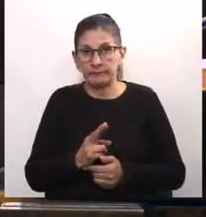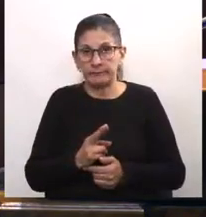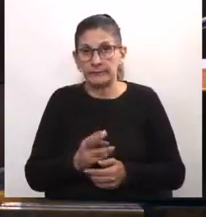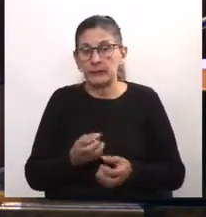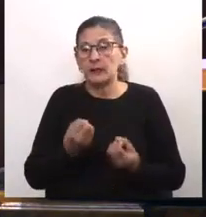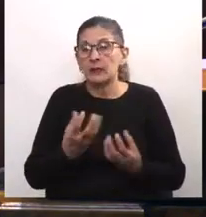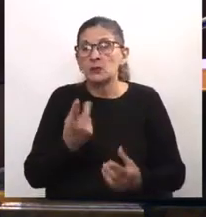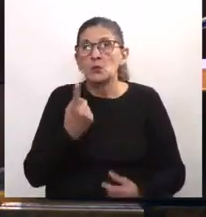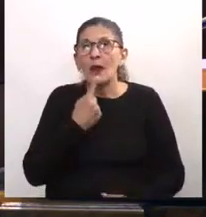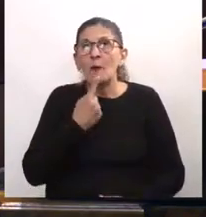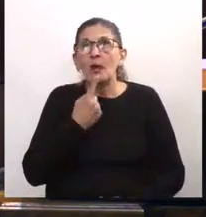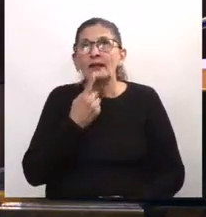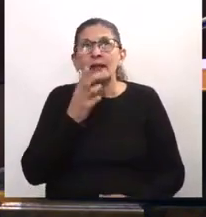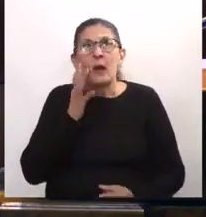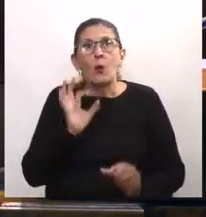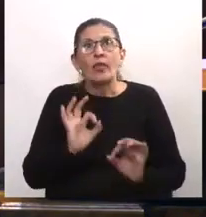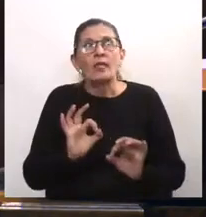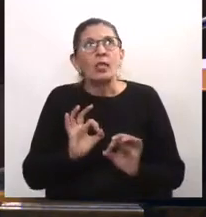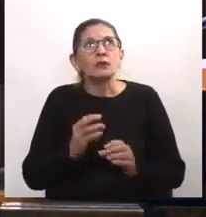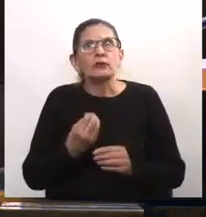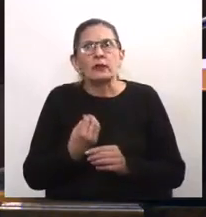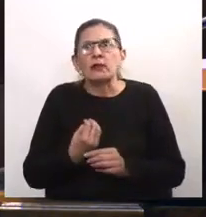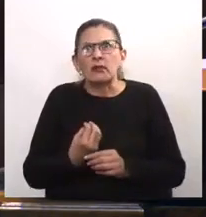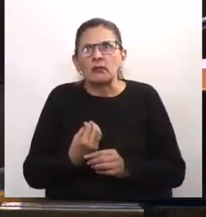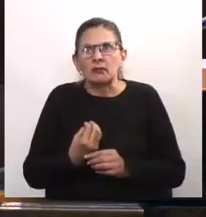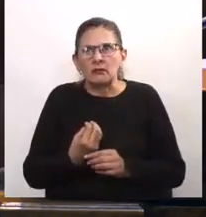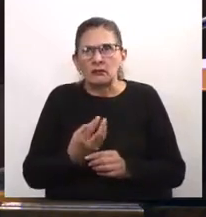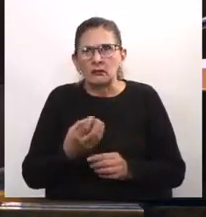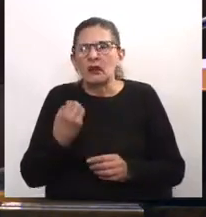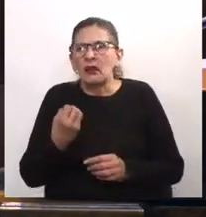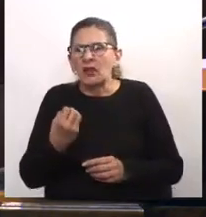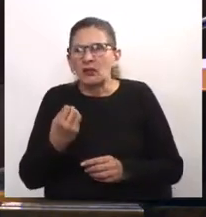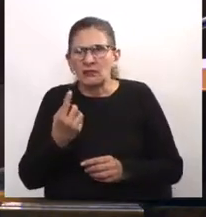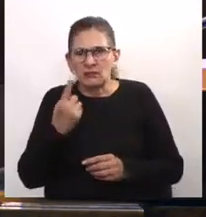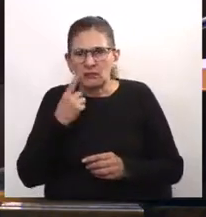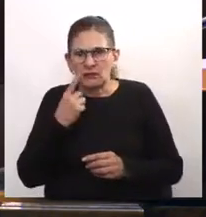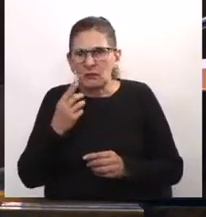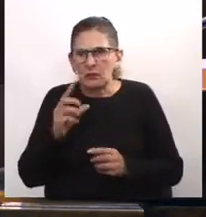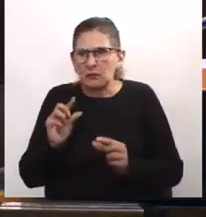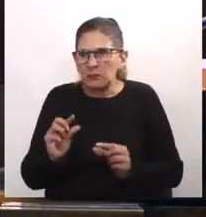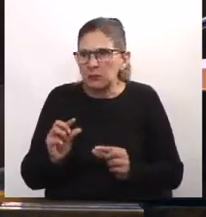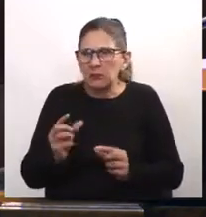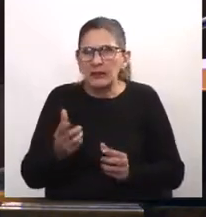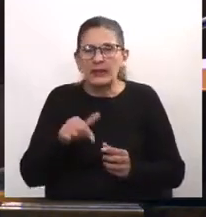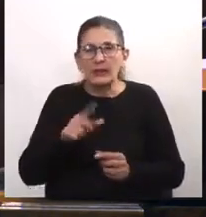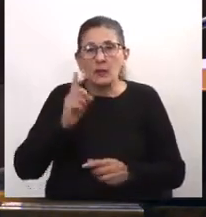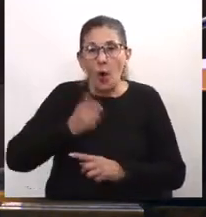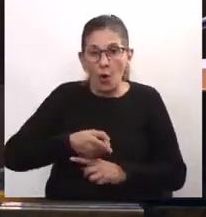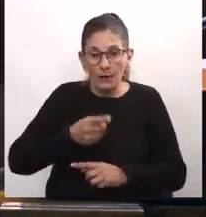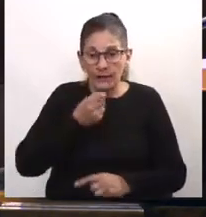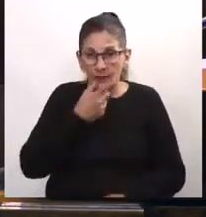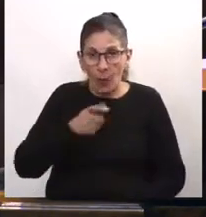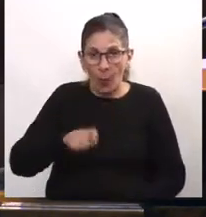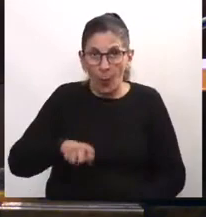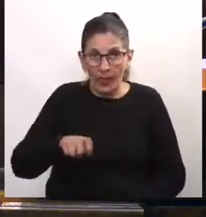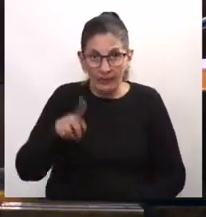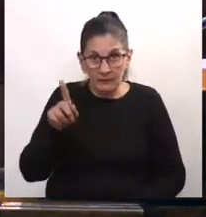¿Qué es una política cuidadosa? ¿Qué es una política precaria? ¿Será necesario orden del juez?